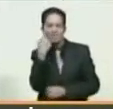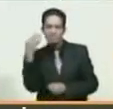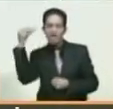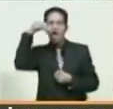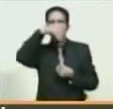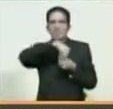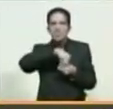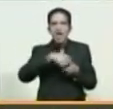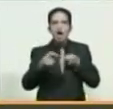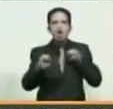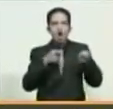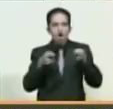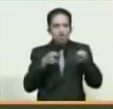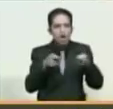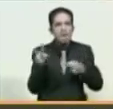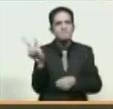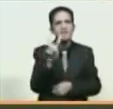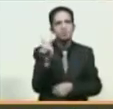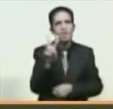nuestra patria.